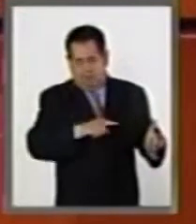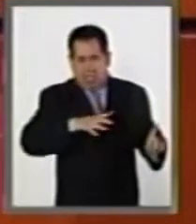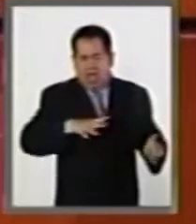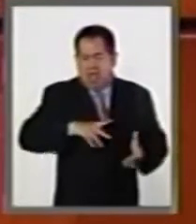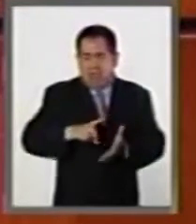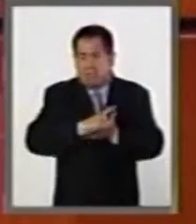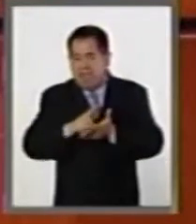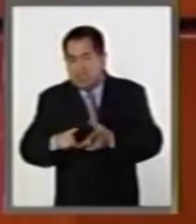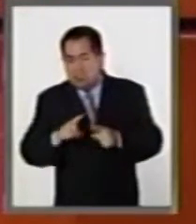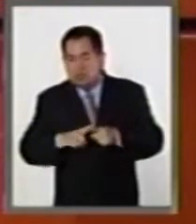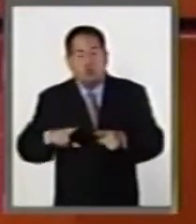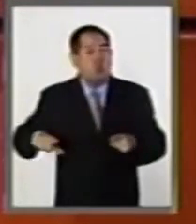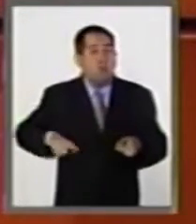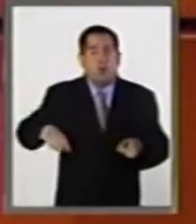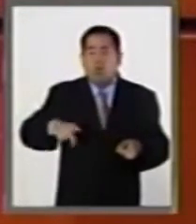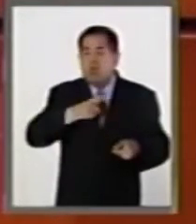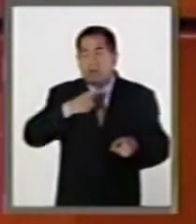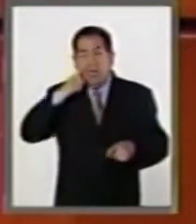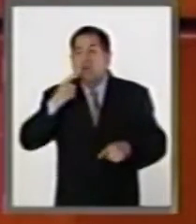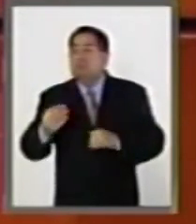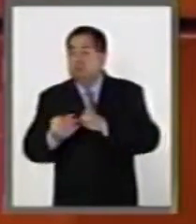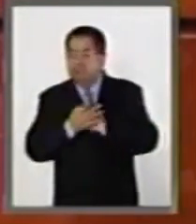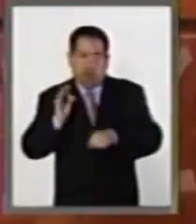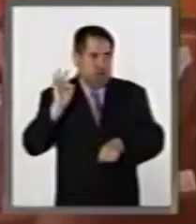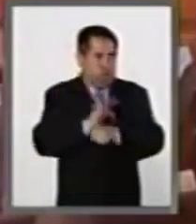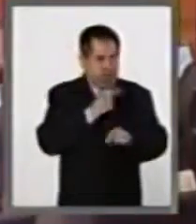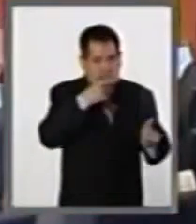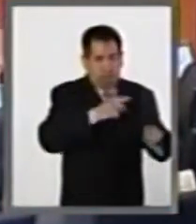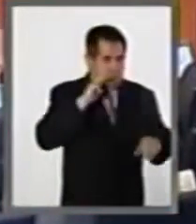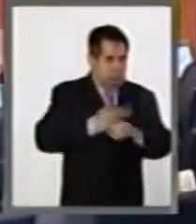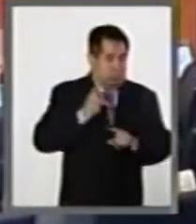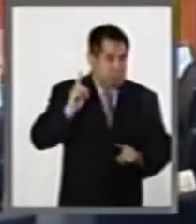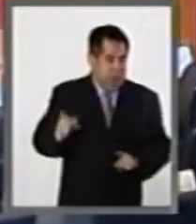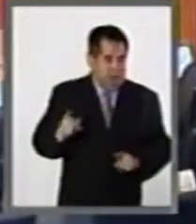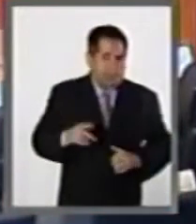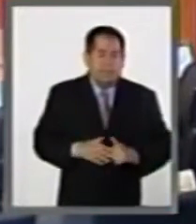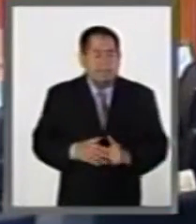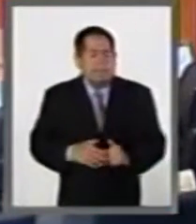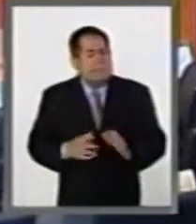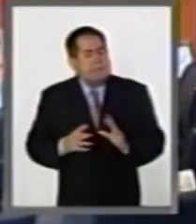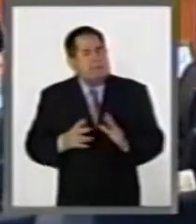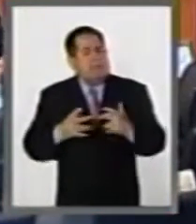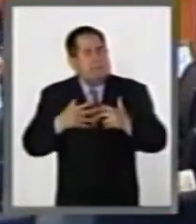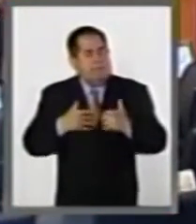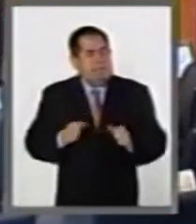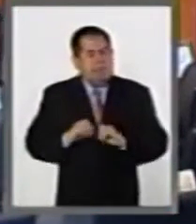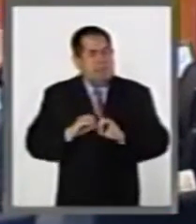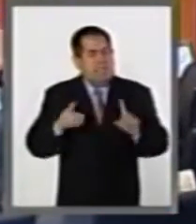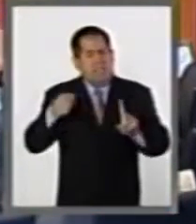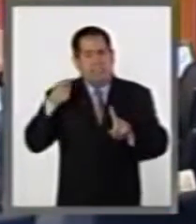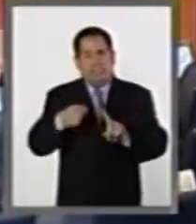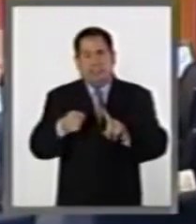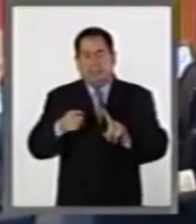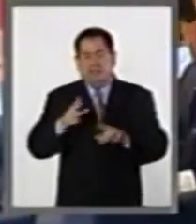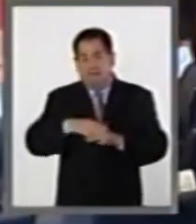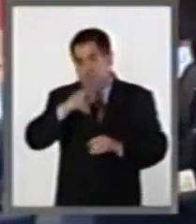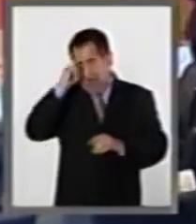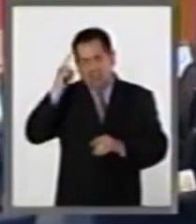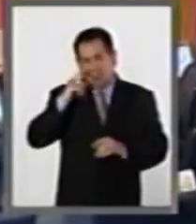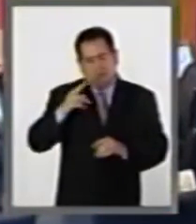derechos y el Estado es su garante directo. Comprender esta premisa no es